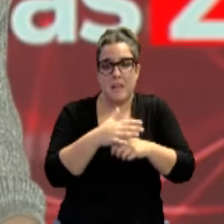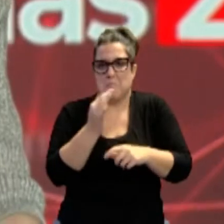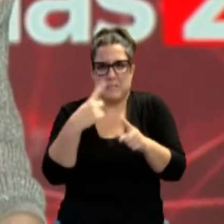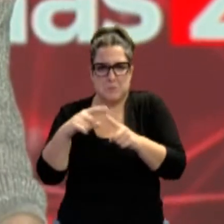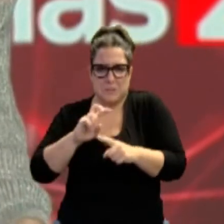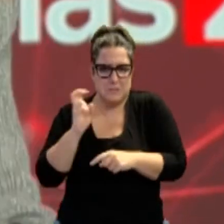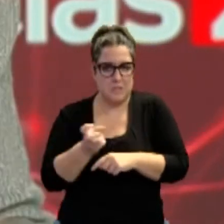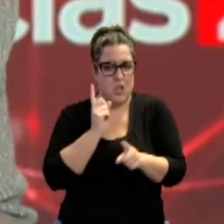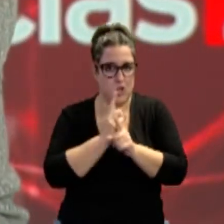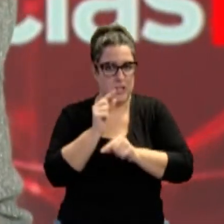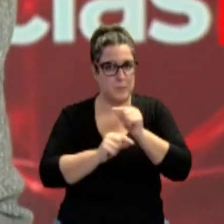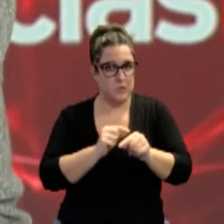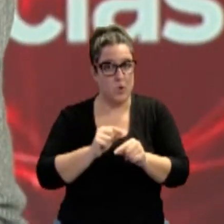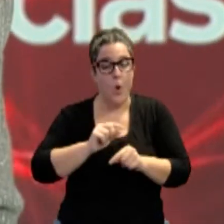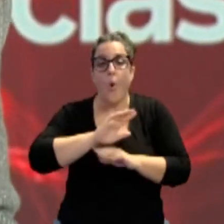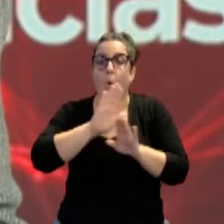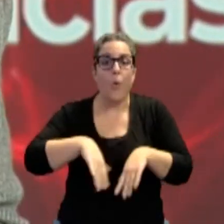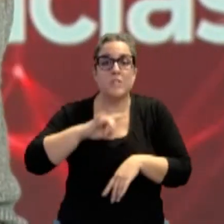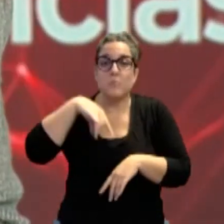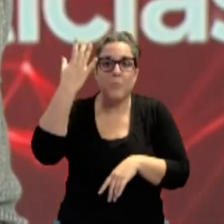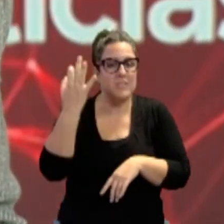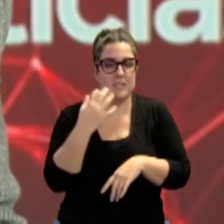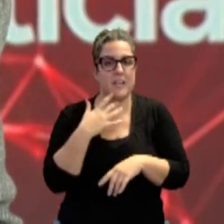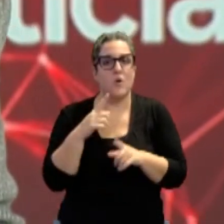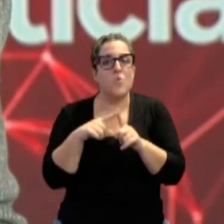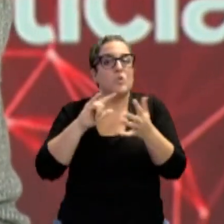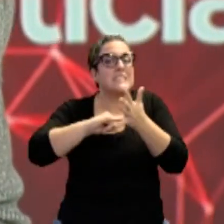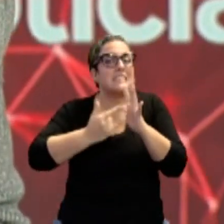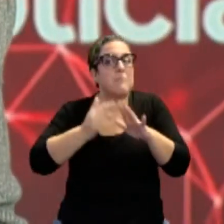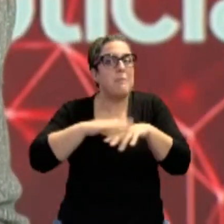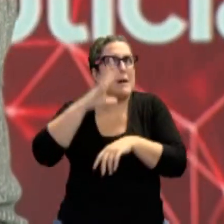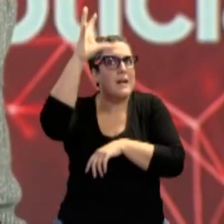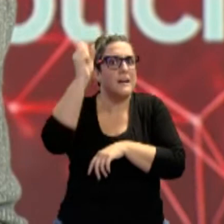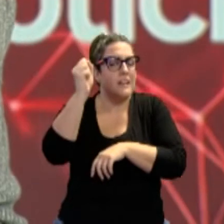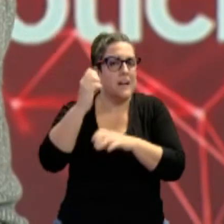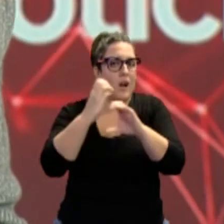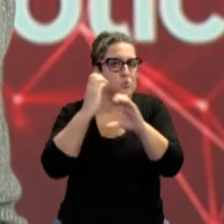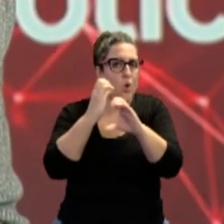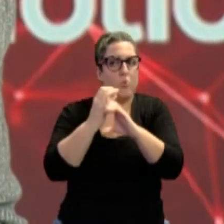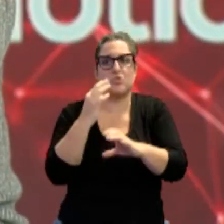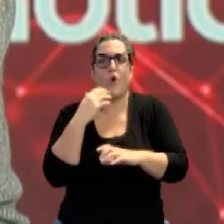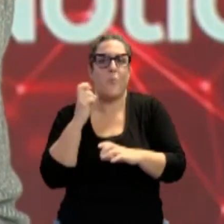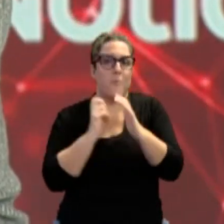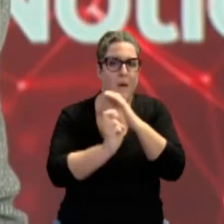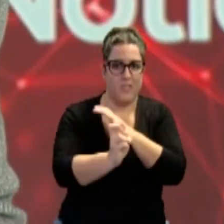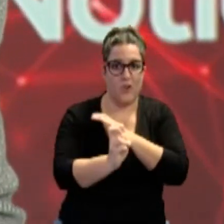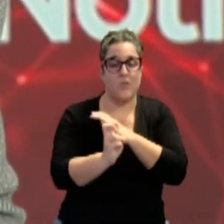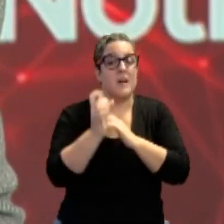virus. El último invento, un sistema para sujetarnos en el transporte urbano sin tocar las barras de un autobús o el metro. Un invento con sello